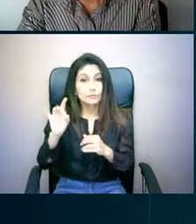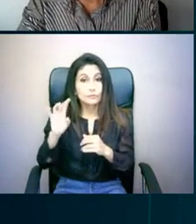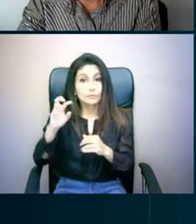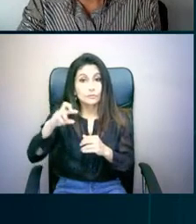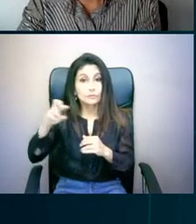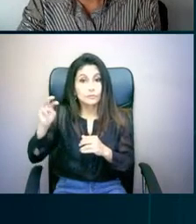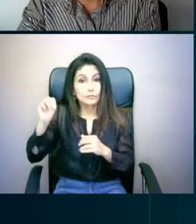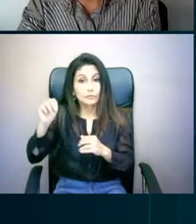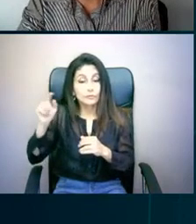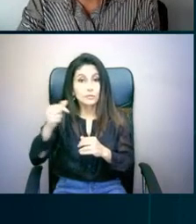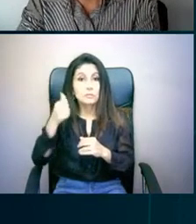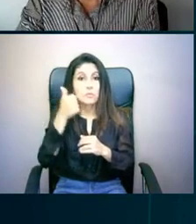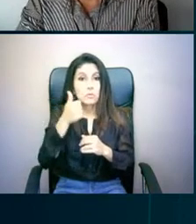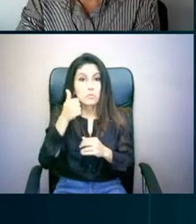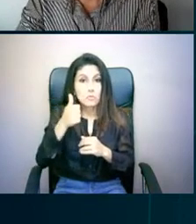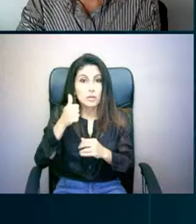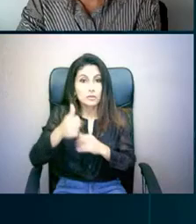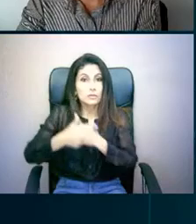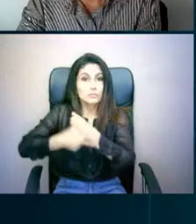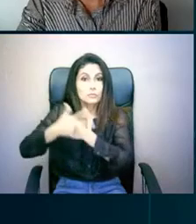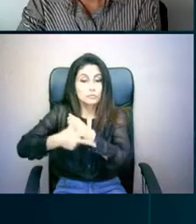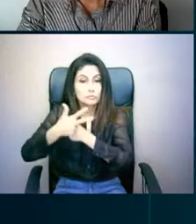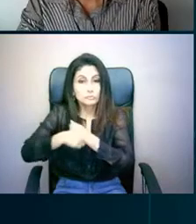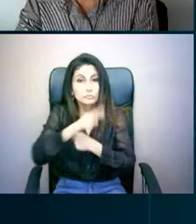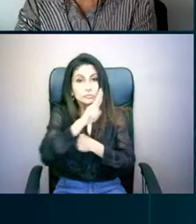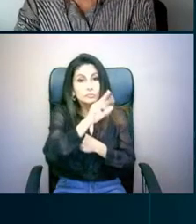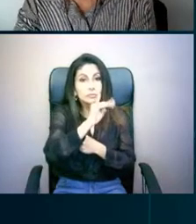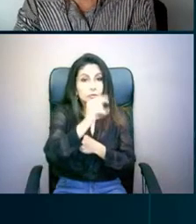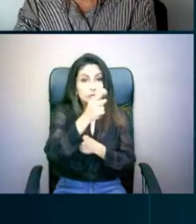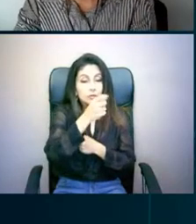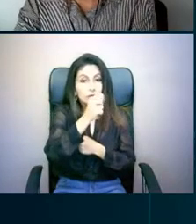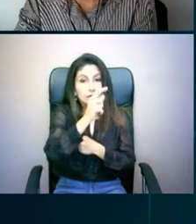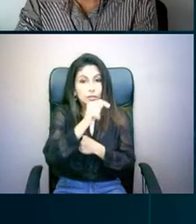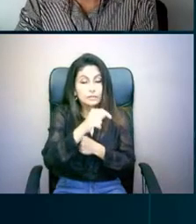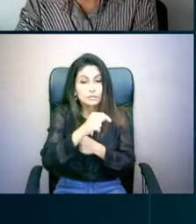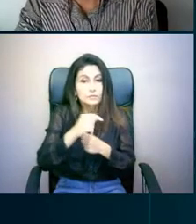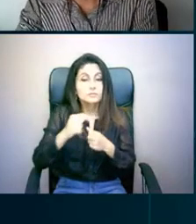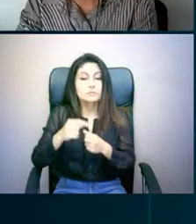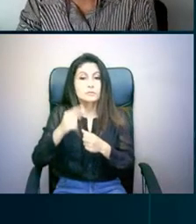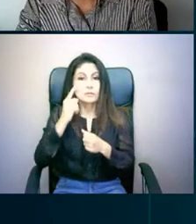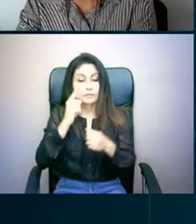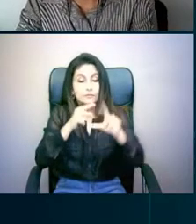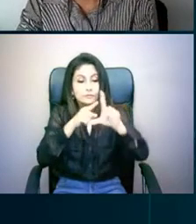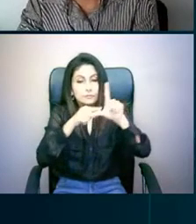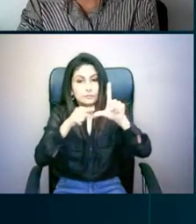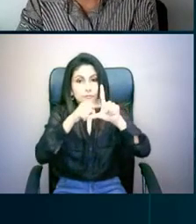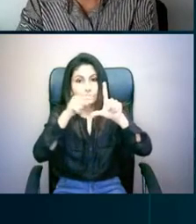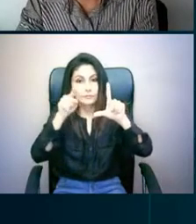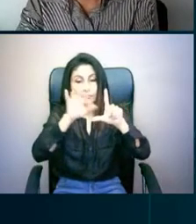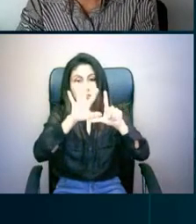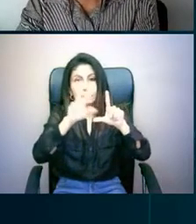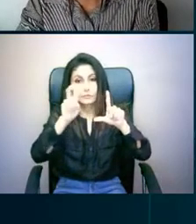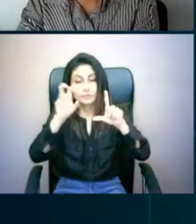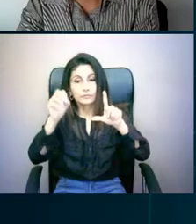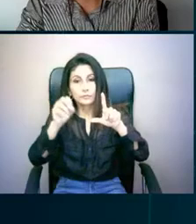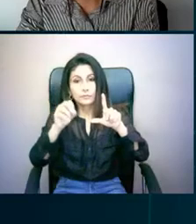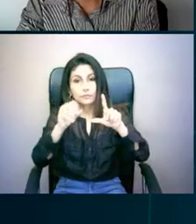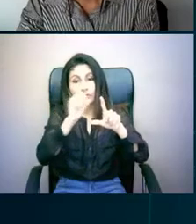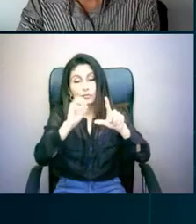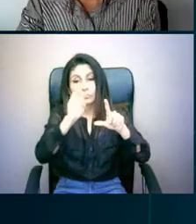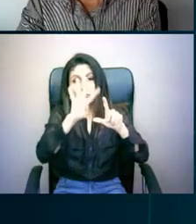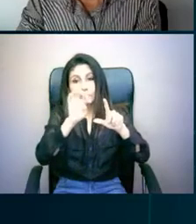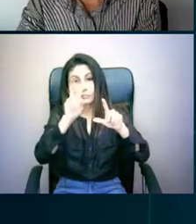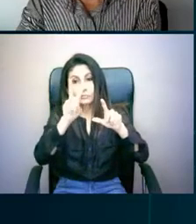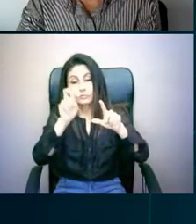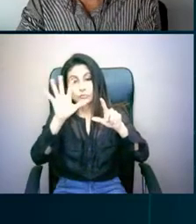tenemos súper buena producción de biogás y podemos ver que a 570 y a